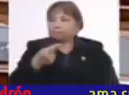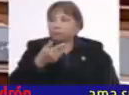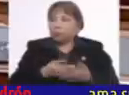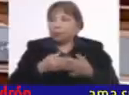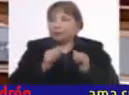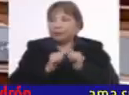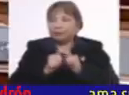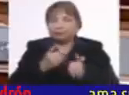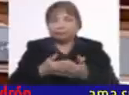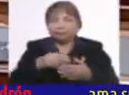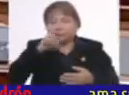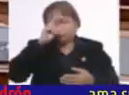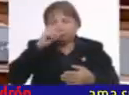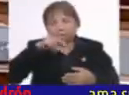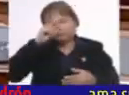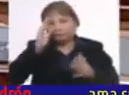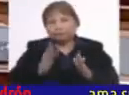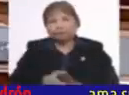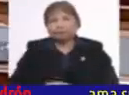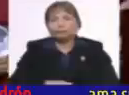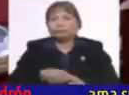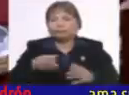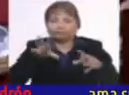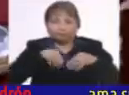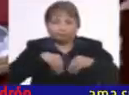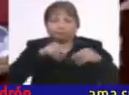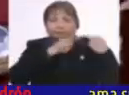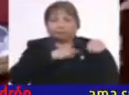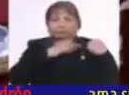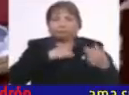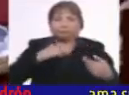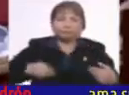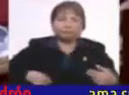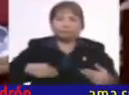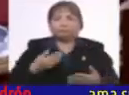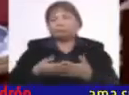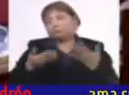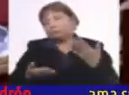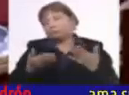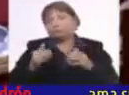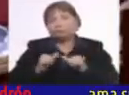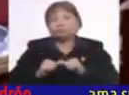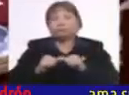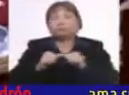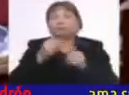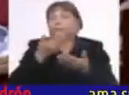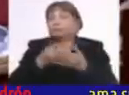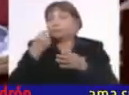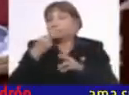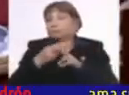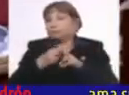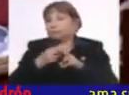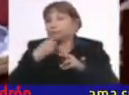por el perú por la parte a usted asumió el cargo de ministro bueno no puede continuar lo hace un momento